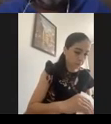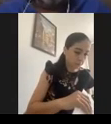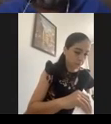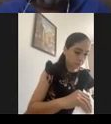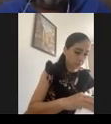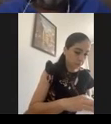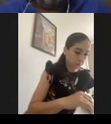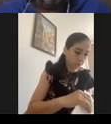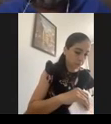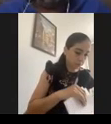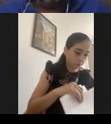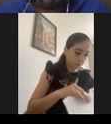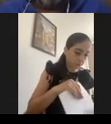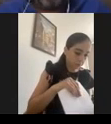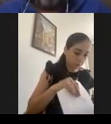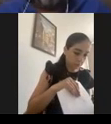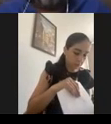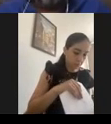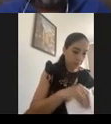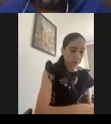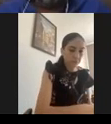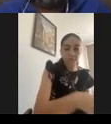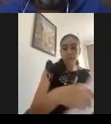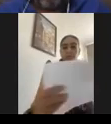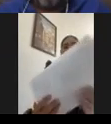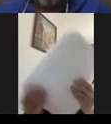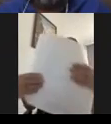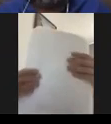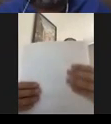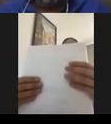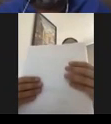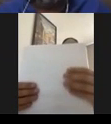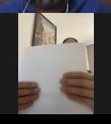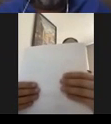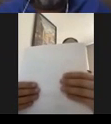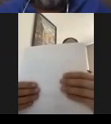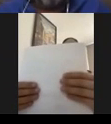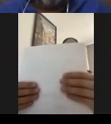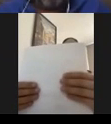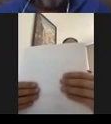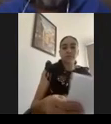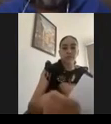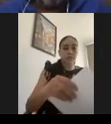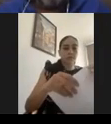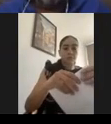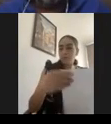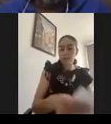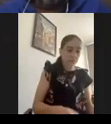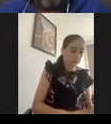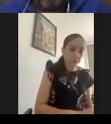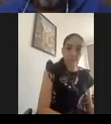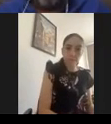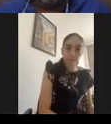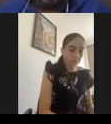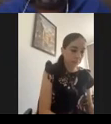padre, algo también hay que reconocerlos a la empresa, es el orden en la que están planteadas las